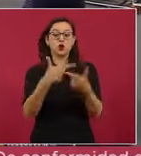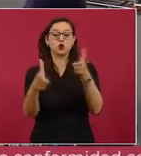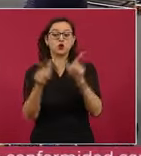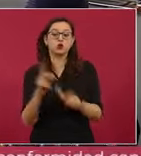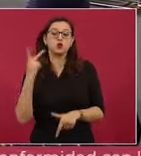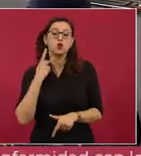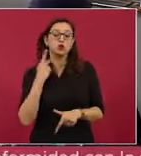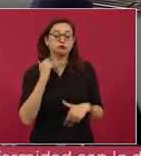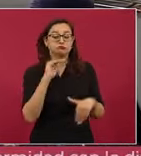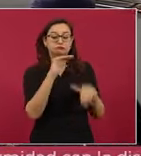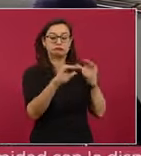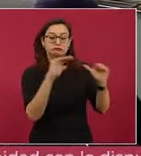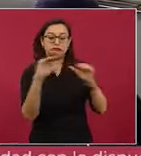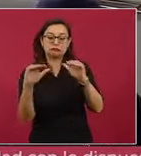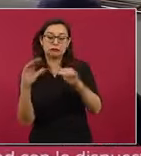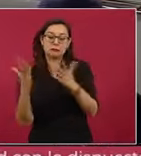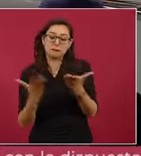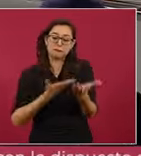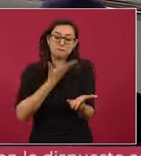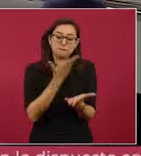integraron esta comisión de amistad